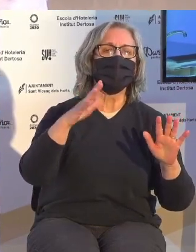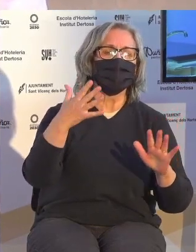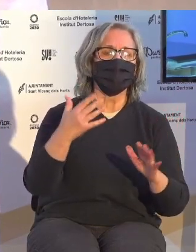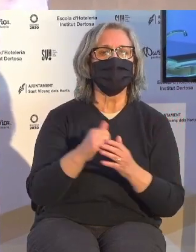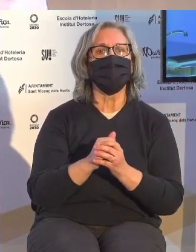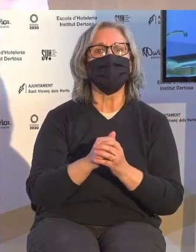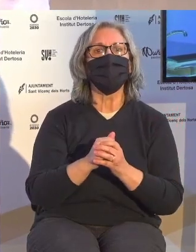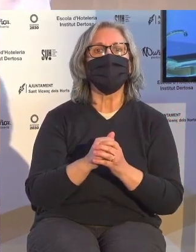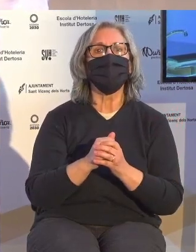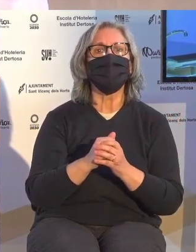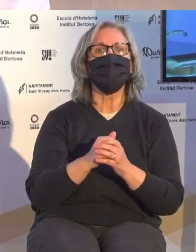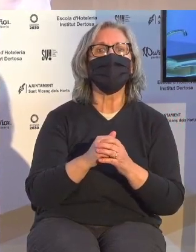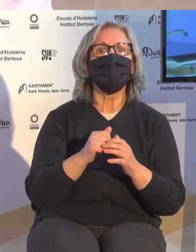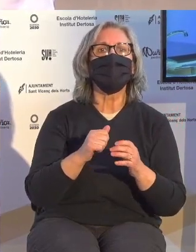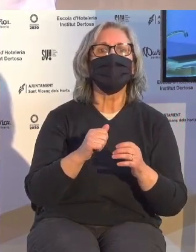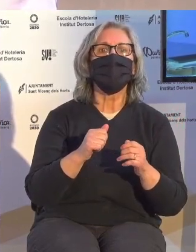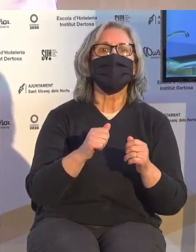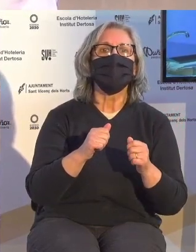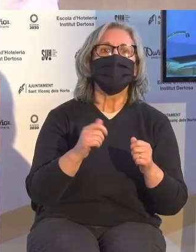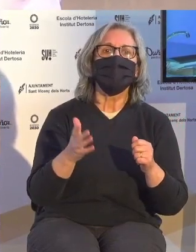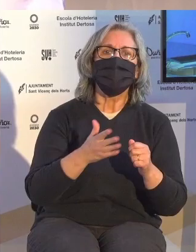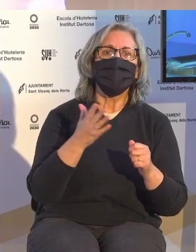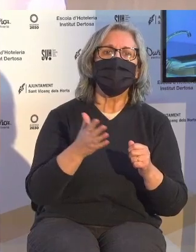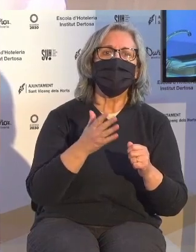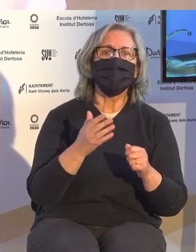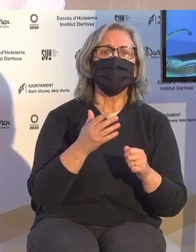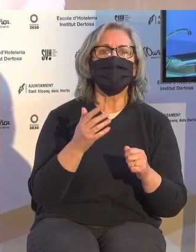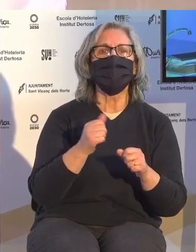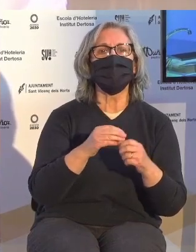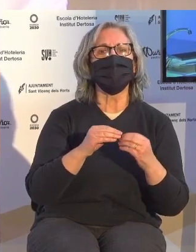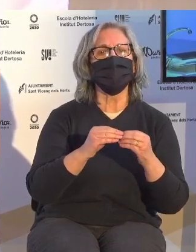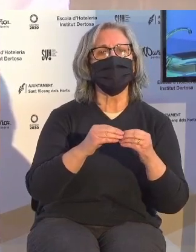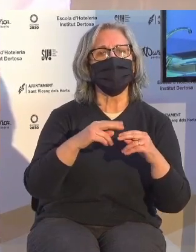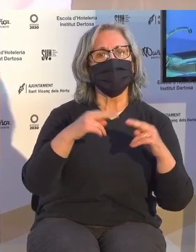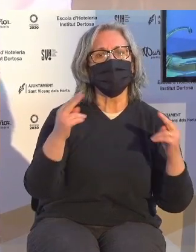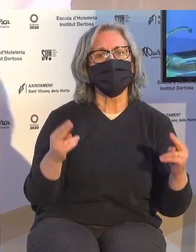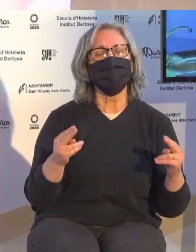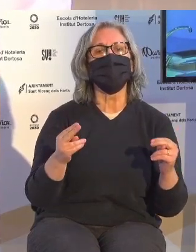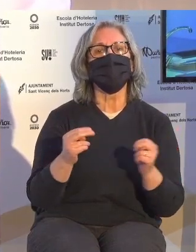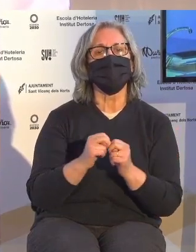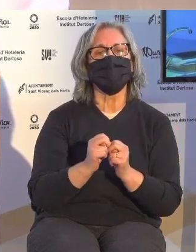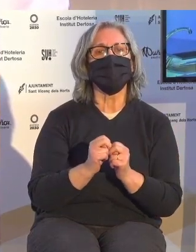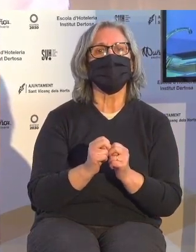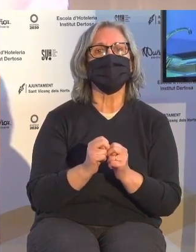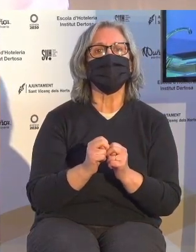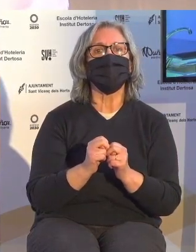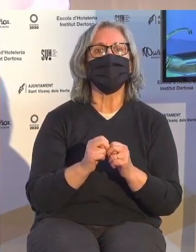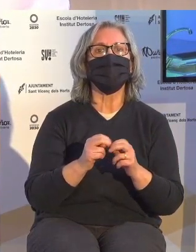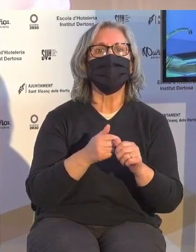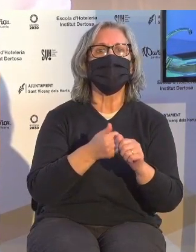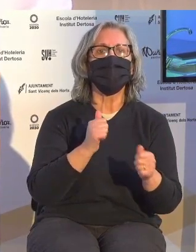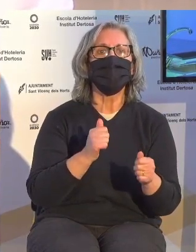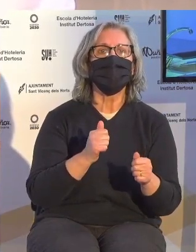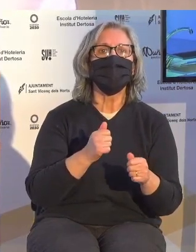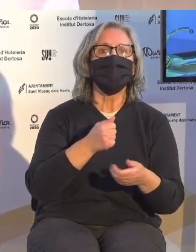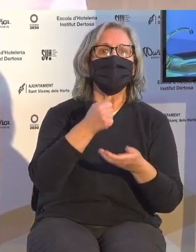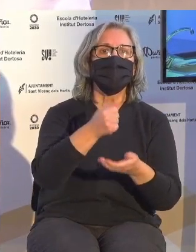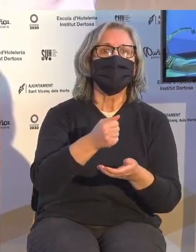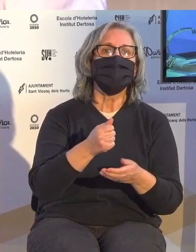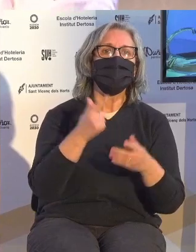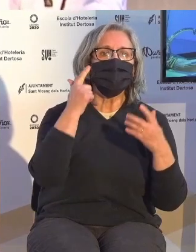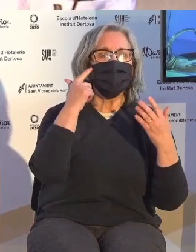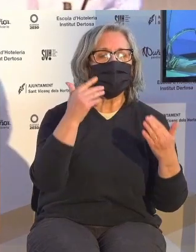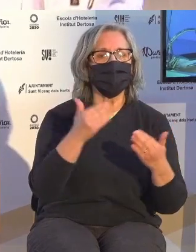las ambiciones de los dos a ir a trabajar en la colònia güell que es una localidad de cerca por lo tanto adelante